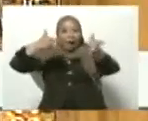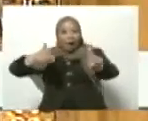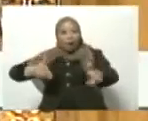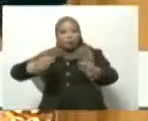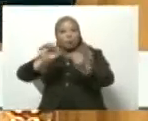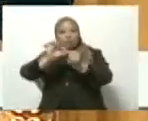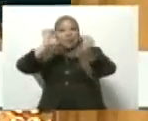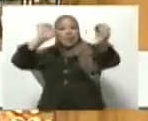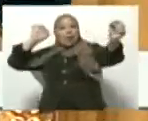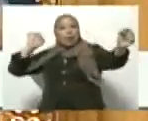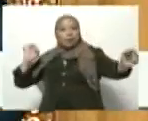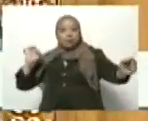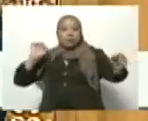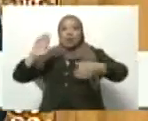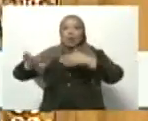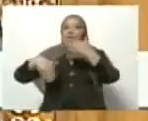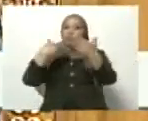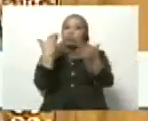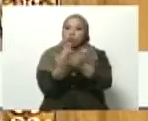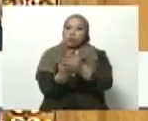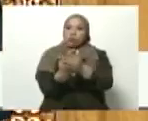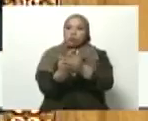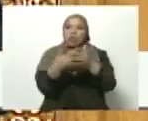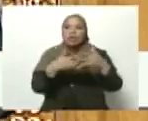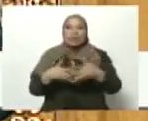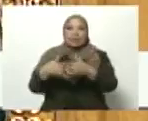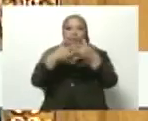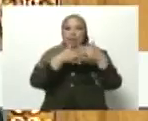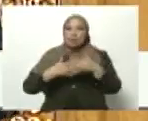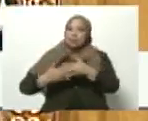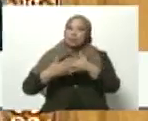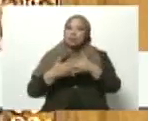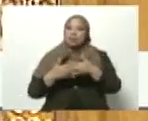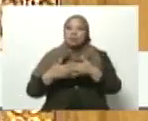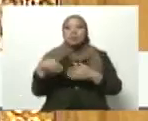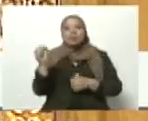alcance, misiles que podían llegar a territorio de Estados Unidos. Y ahí sí dijo